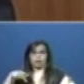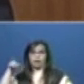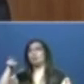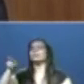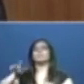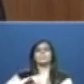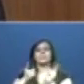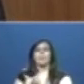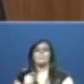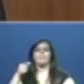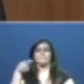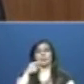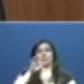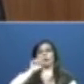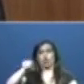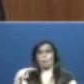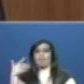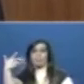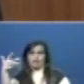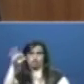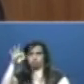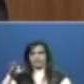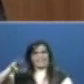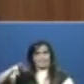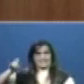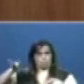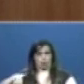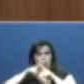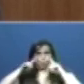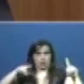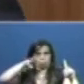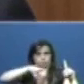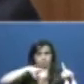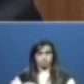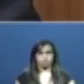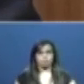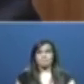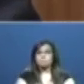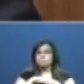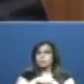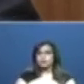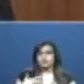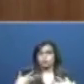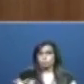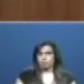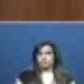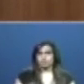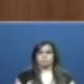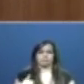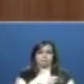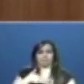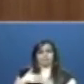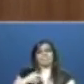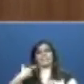0,5 en ese mismo trimestre y se fundamenta en el gran crecimiento previsto para el sector